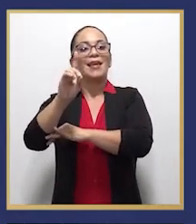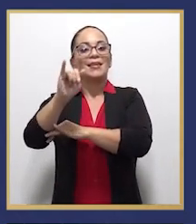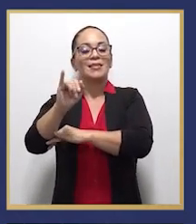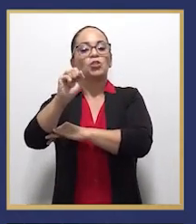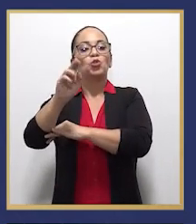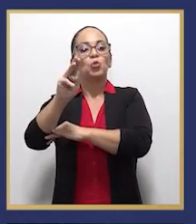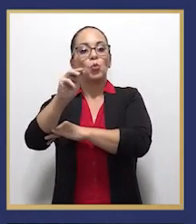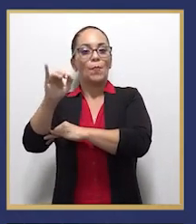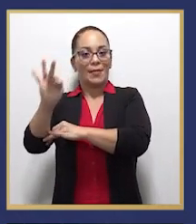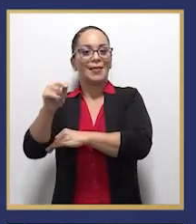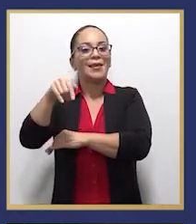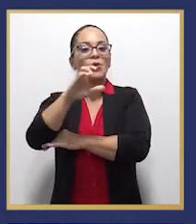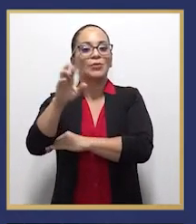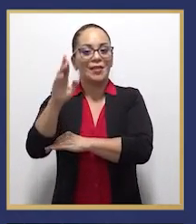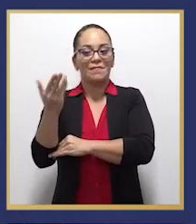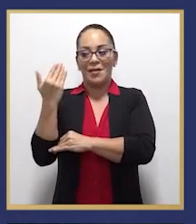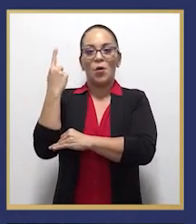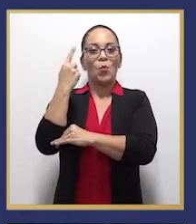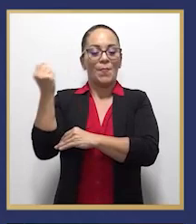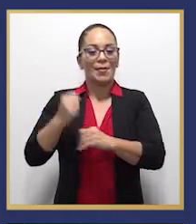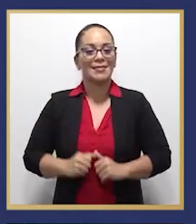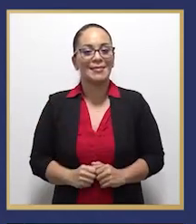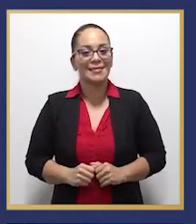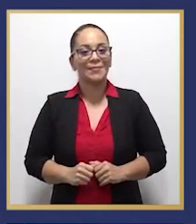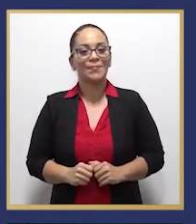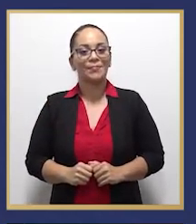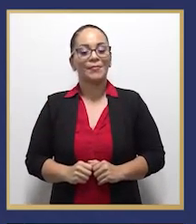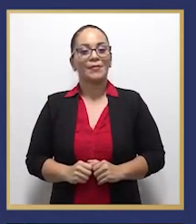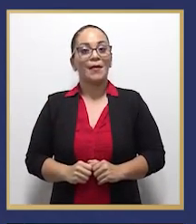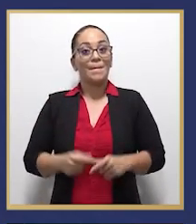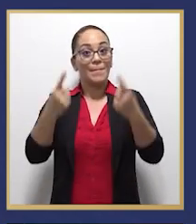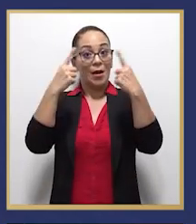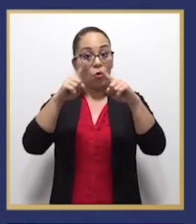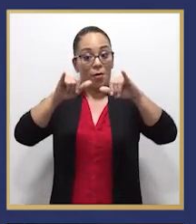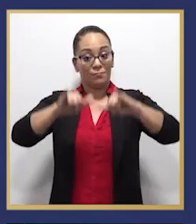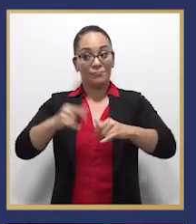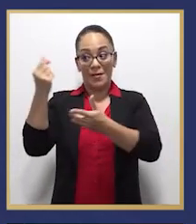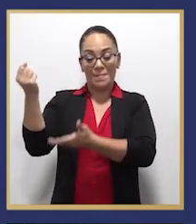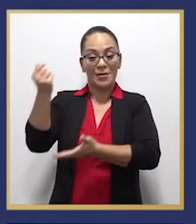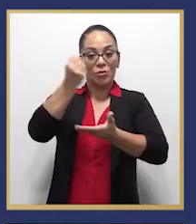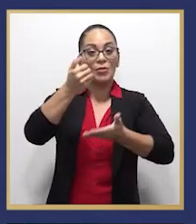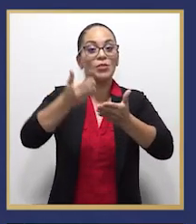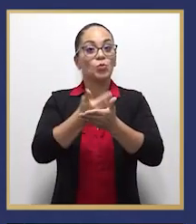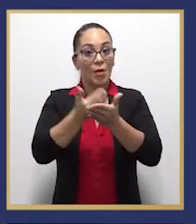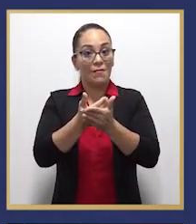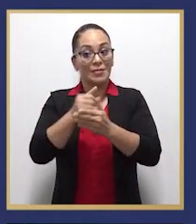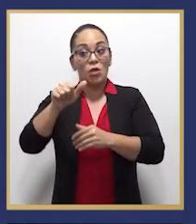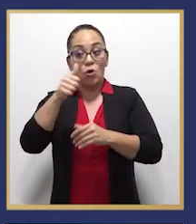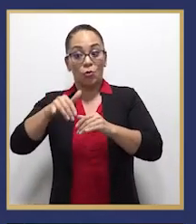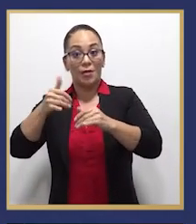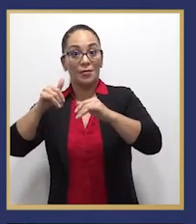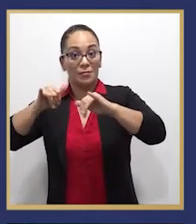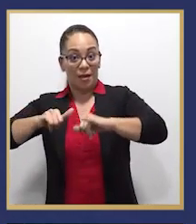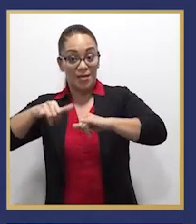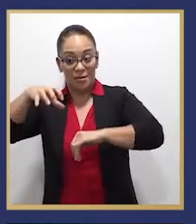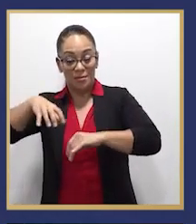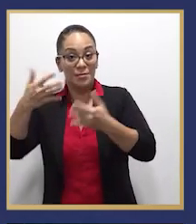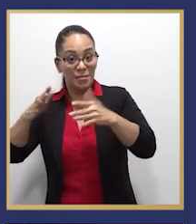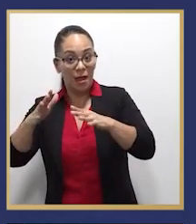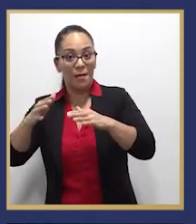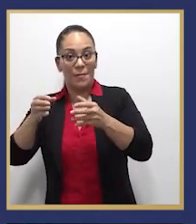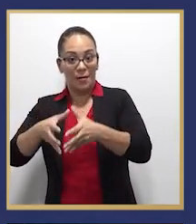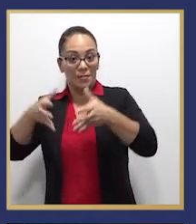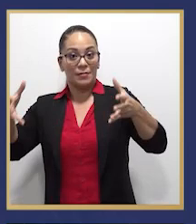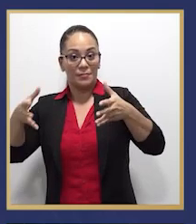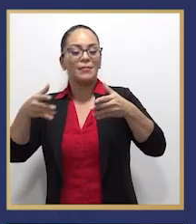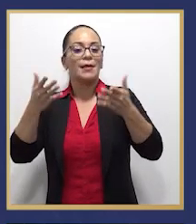summit que organizamos en suelo Tico hace menos de un mes y para retener esas inversiones nuevas y ampliarlas que ya están acá la promotora de